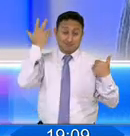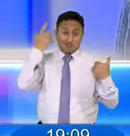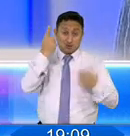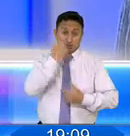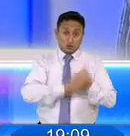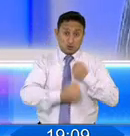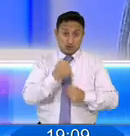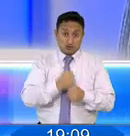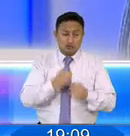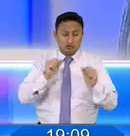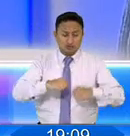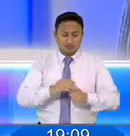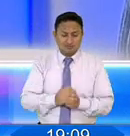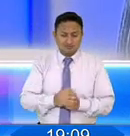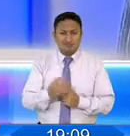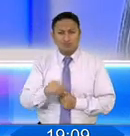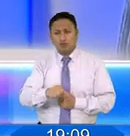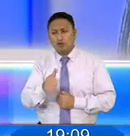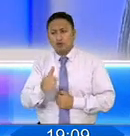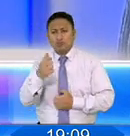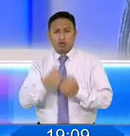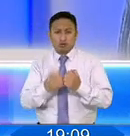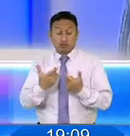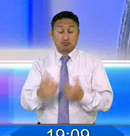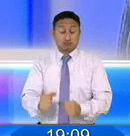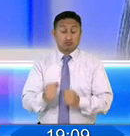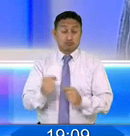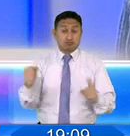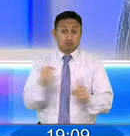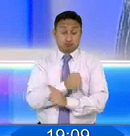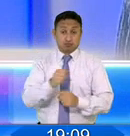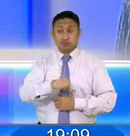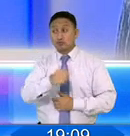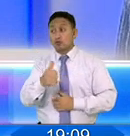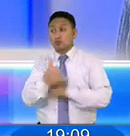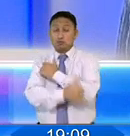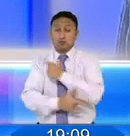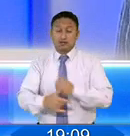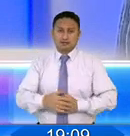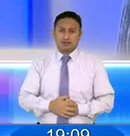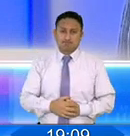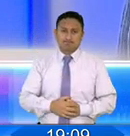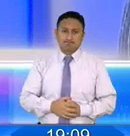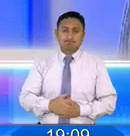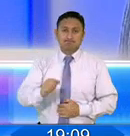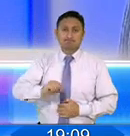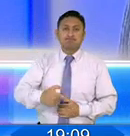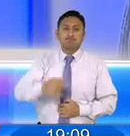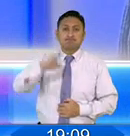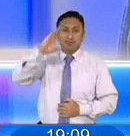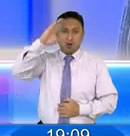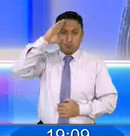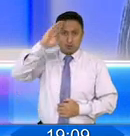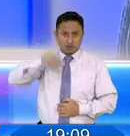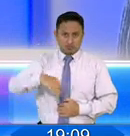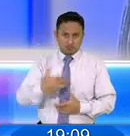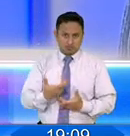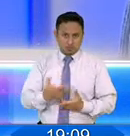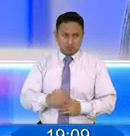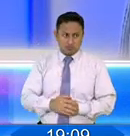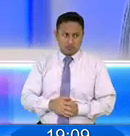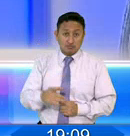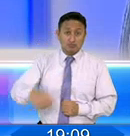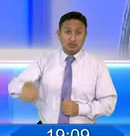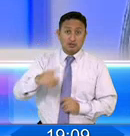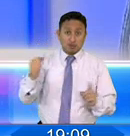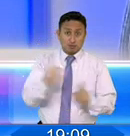año y también por algunos incidentes muy violentos que se han dado en otros países de la región. Así que la policía está lista para un escenario